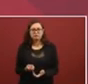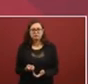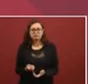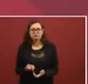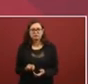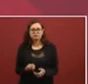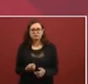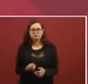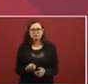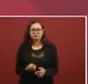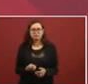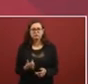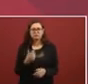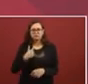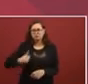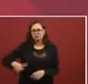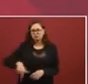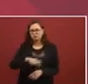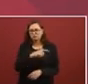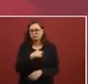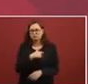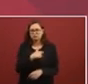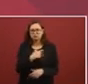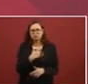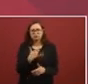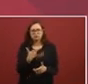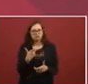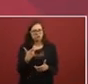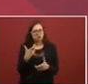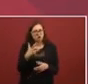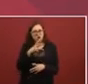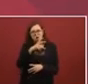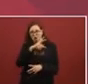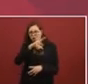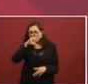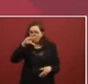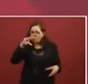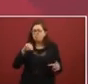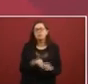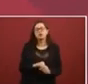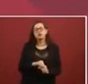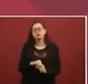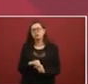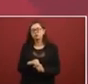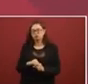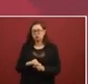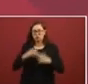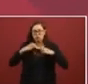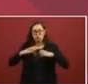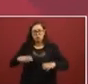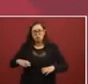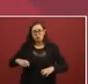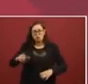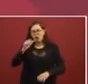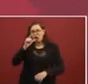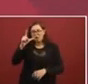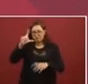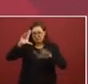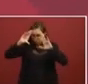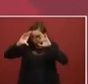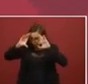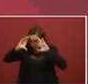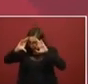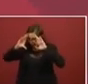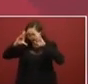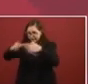Y estamos metidos de tiempo completo, de cuerpo y alma,